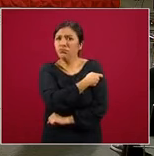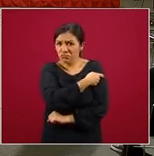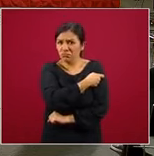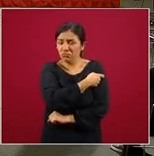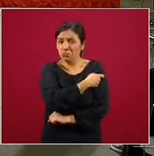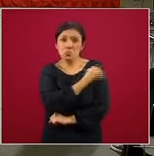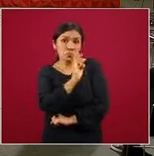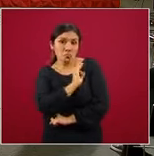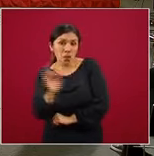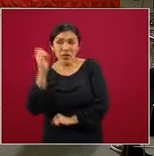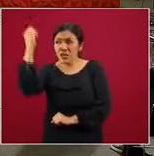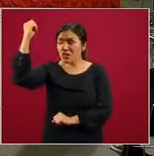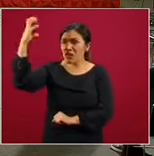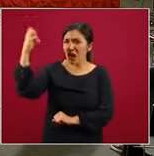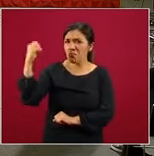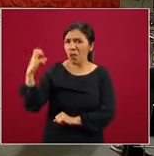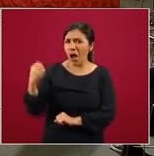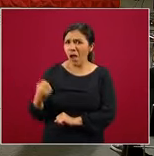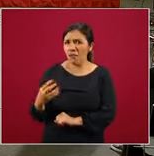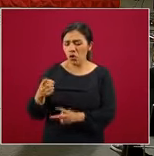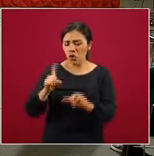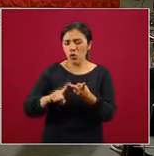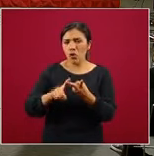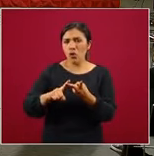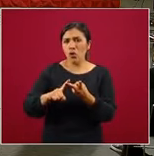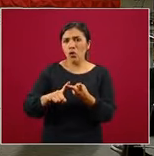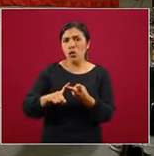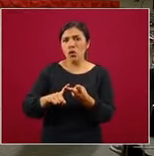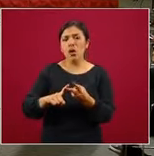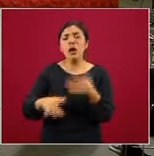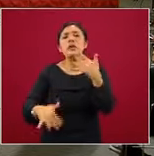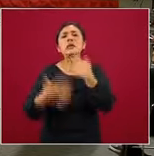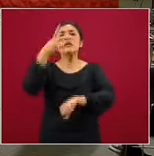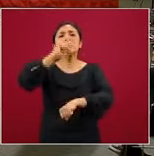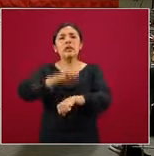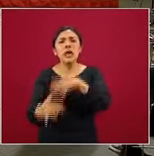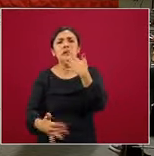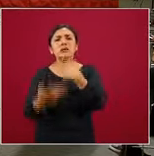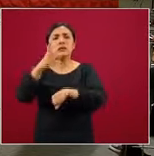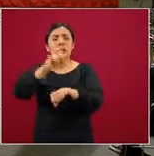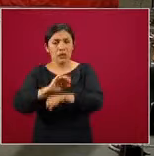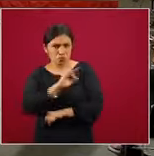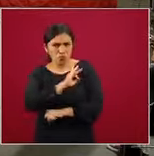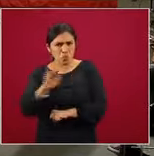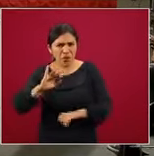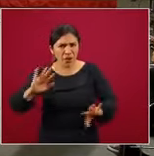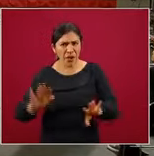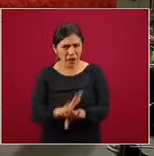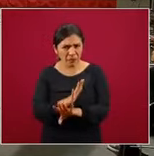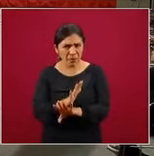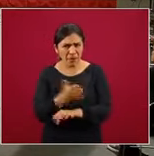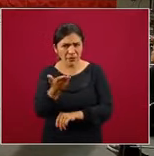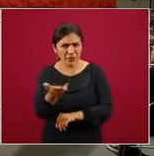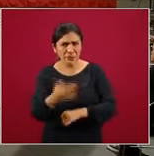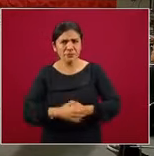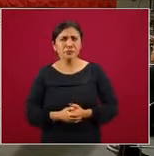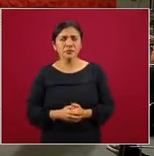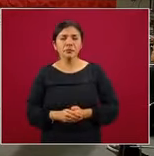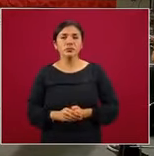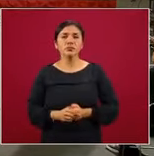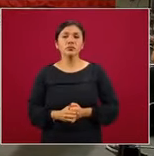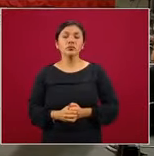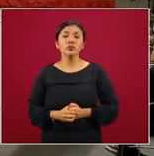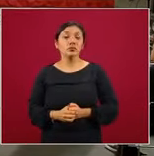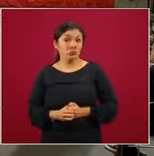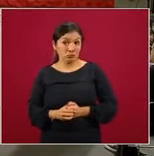si es posible el semáforo que sea quincenal. Muchas gracias. Gracias, Araceli. No hay